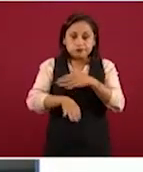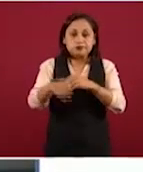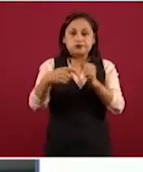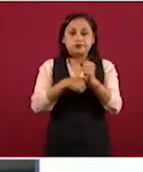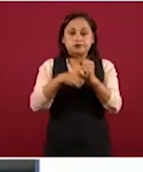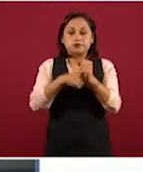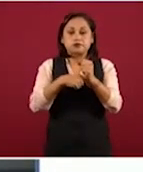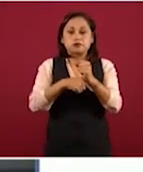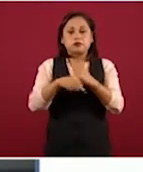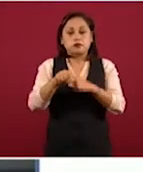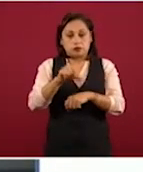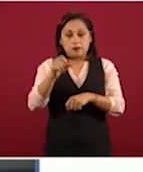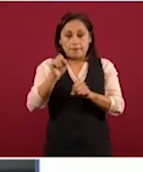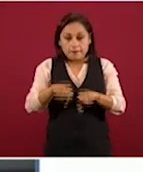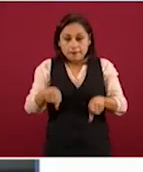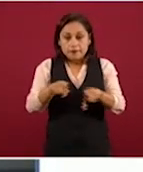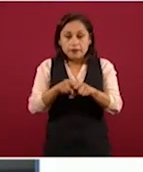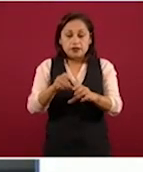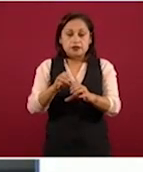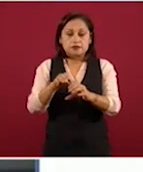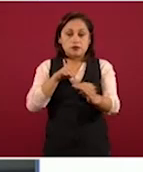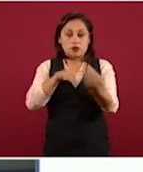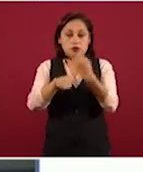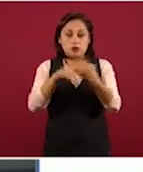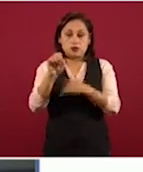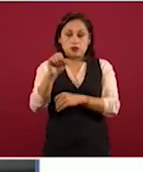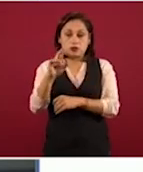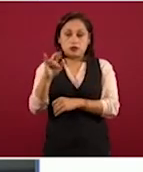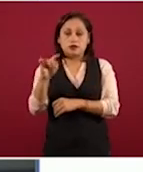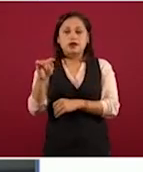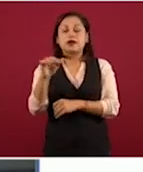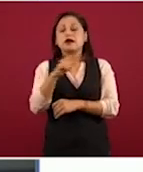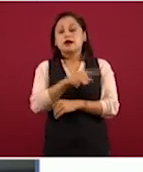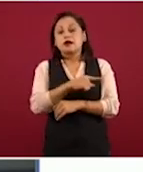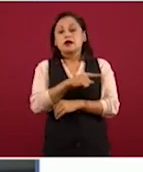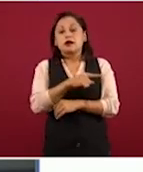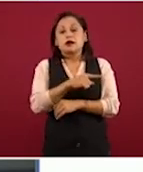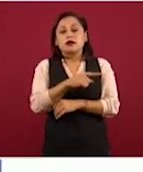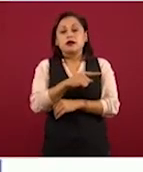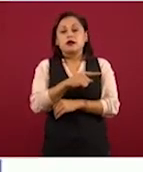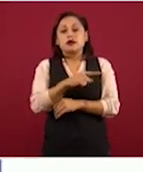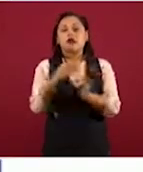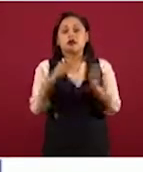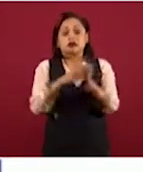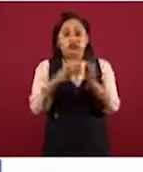También en Sonoita, en unos acumuladores, también cartuchos.